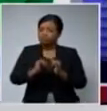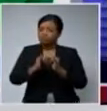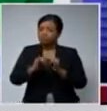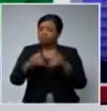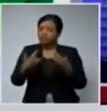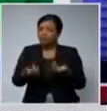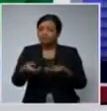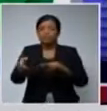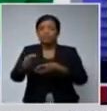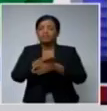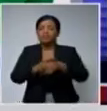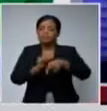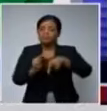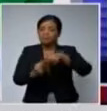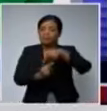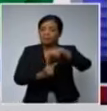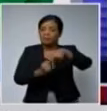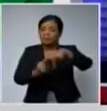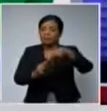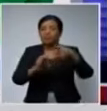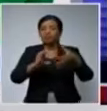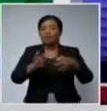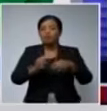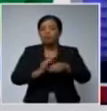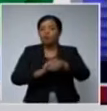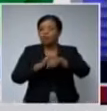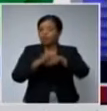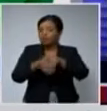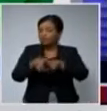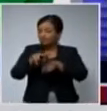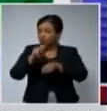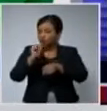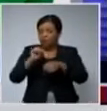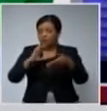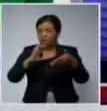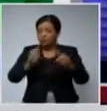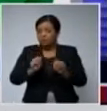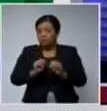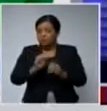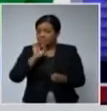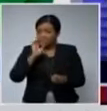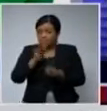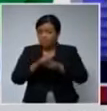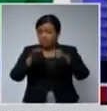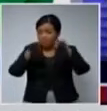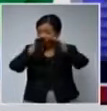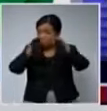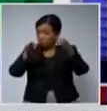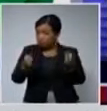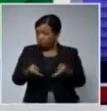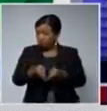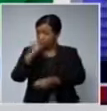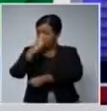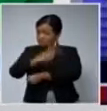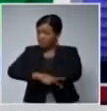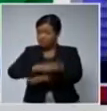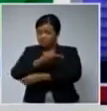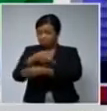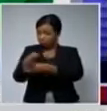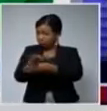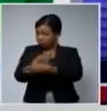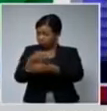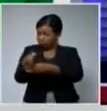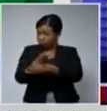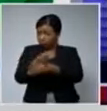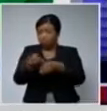cepas que se han ido diagnosticando en el mundo, en diferentes países, prácticamente